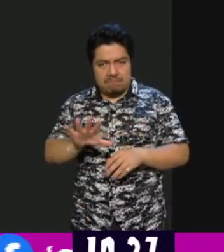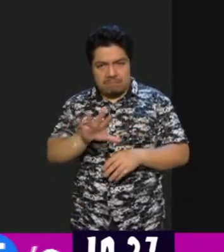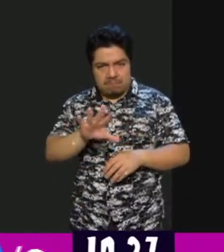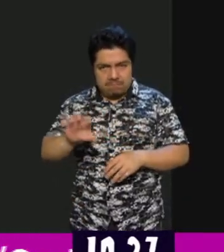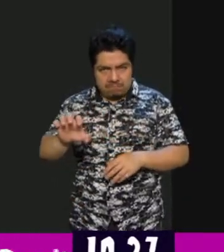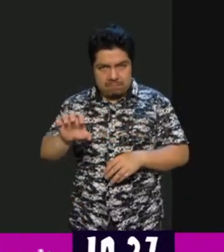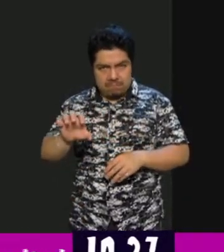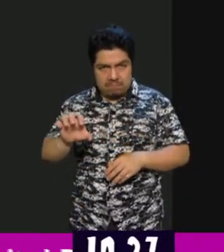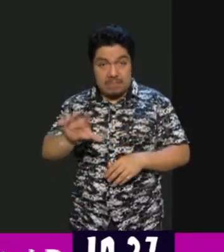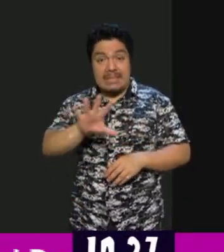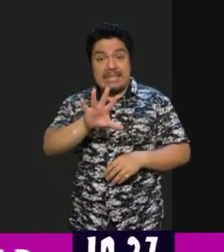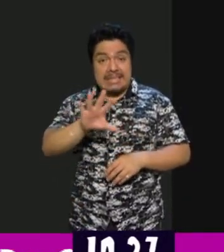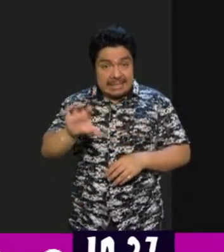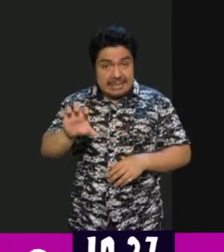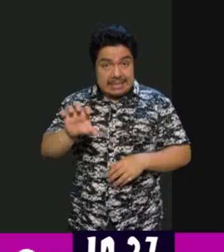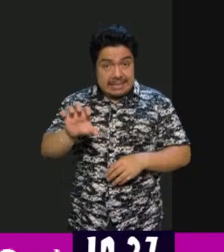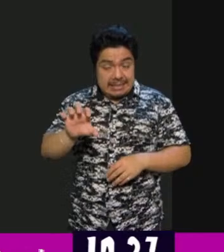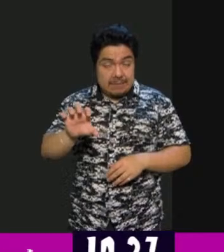500